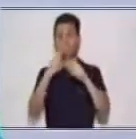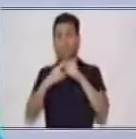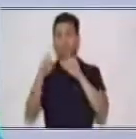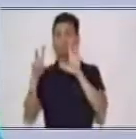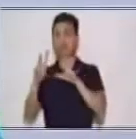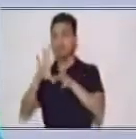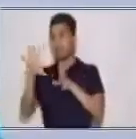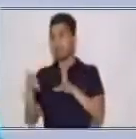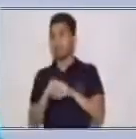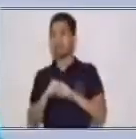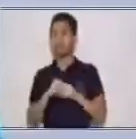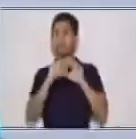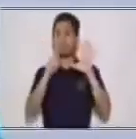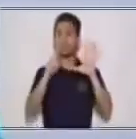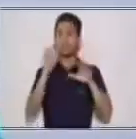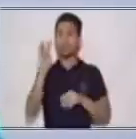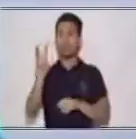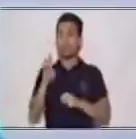63.